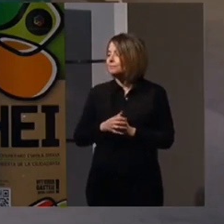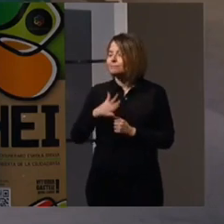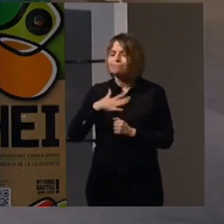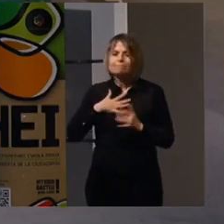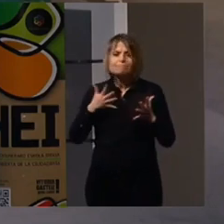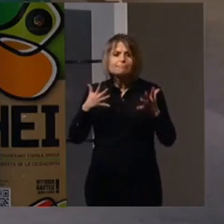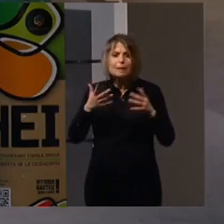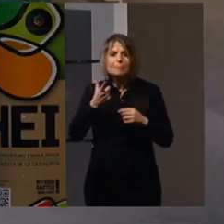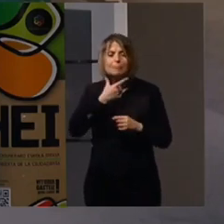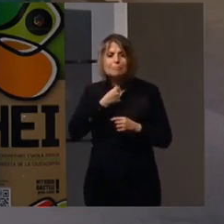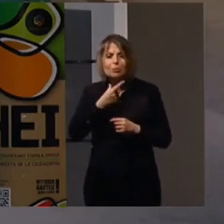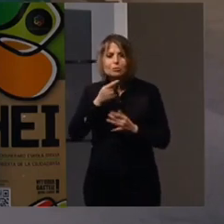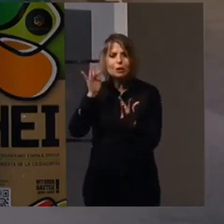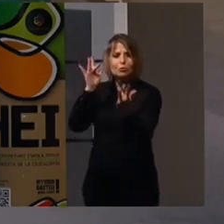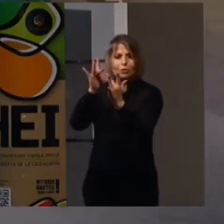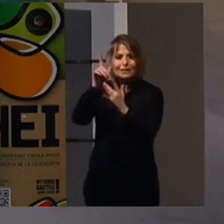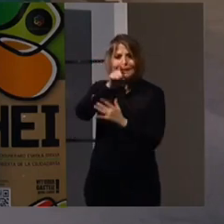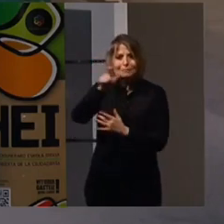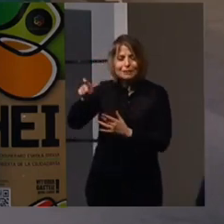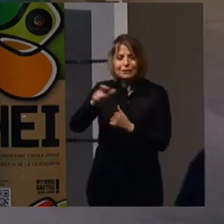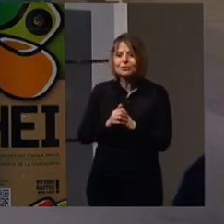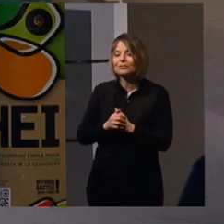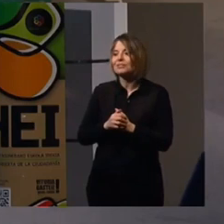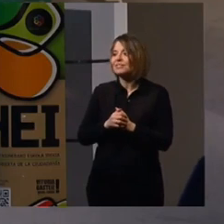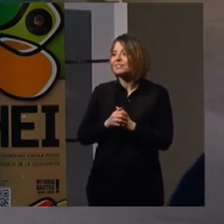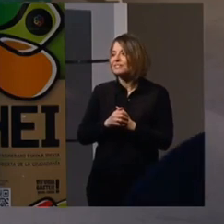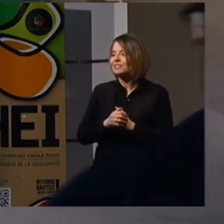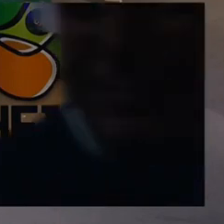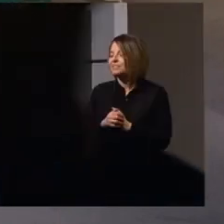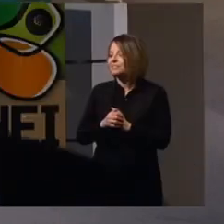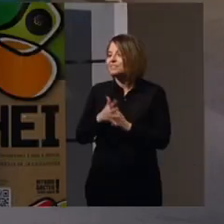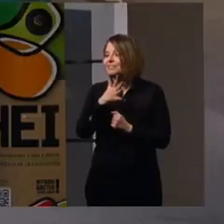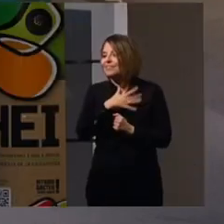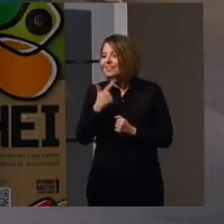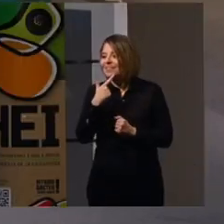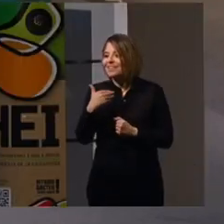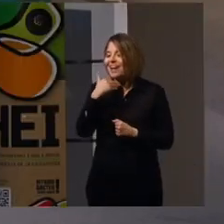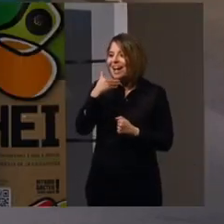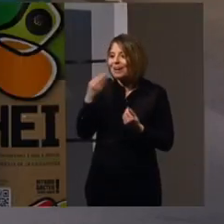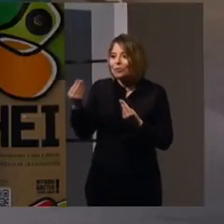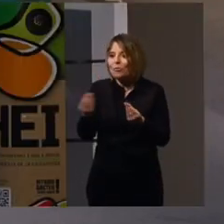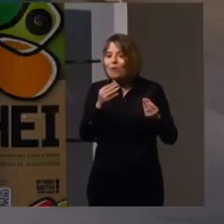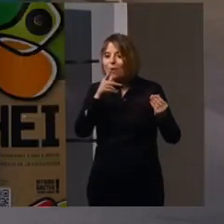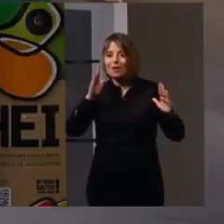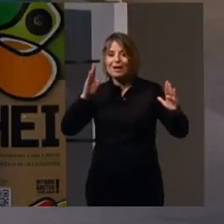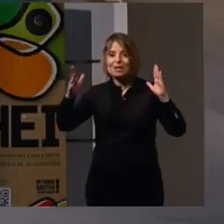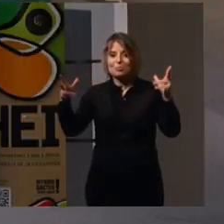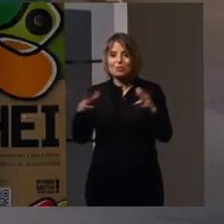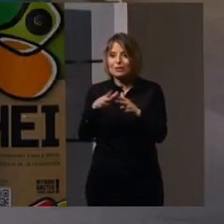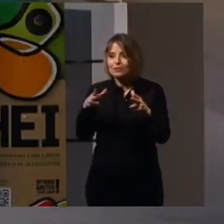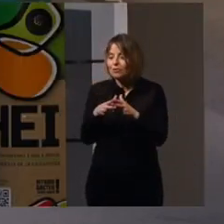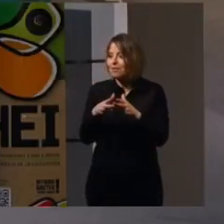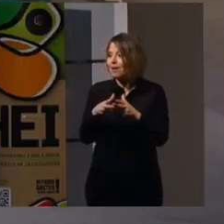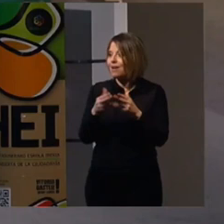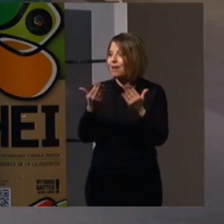que me gusta que conecte tanto con la gente, ¿no? Que de alguna manera hay algo en este momento social que estamos viviendo